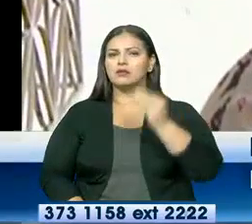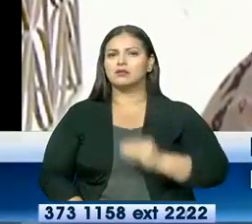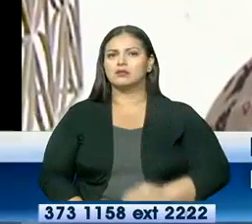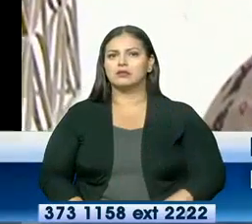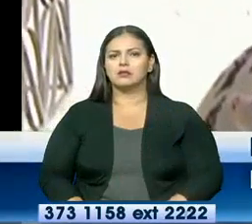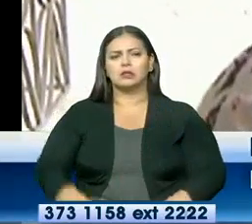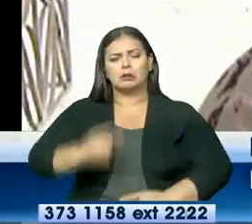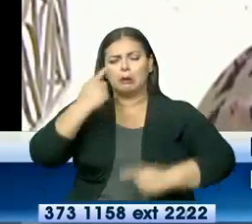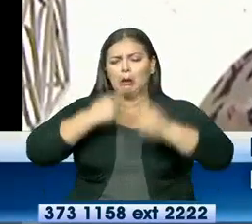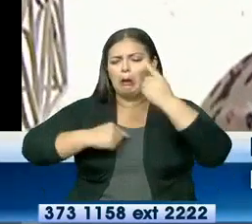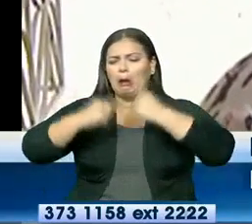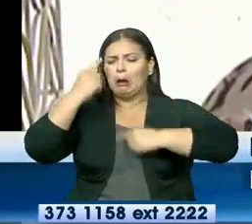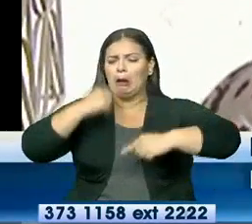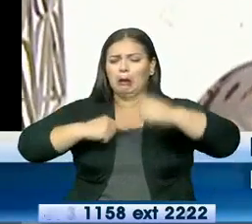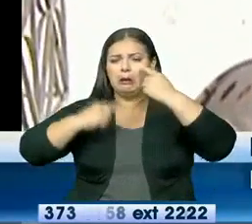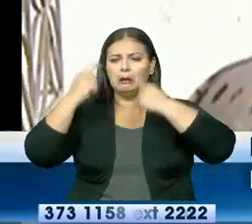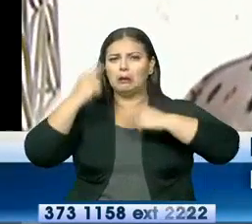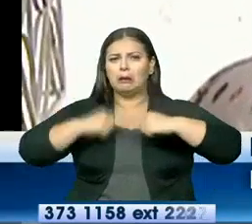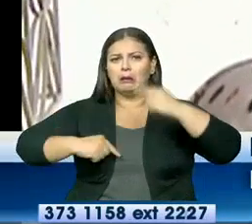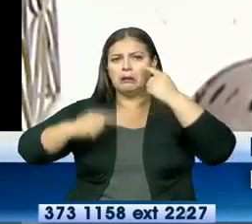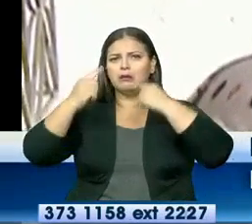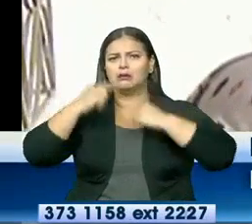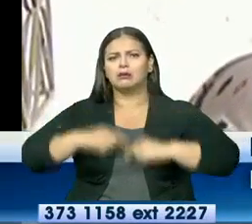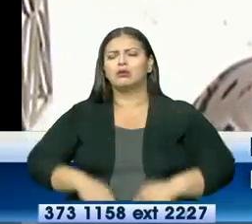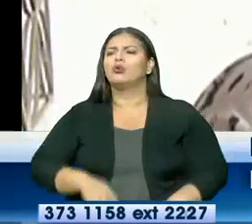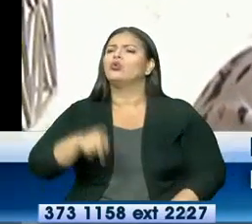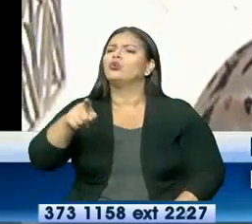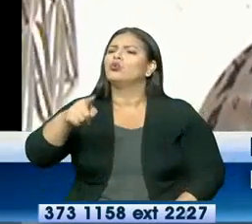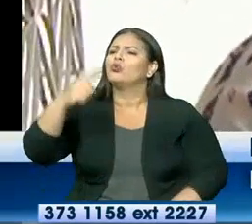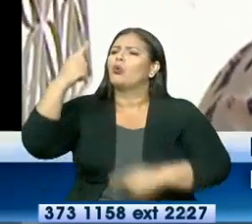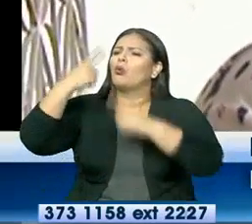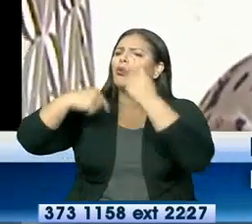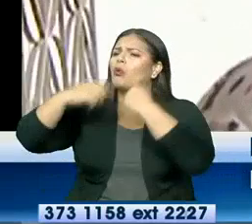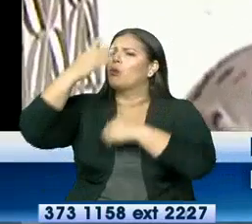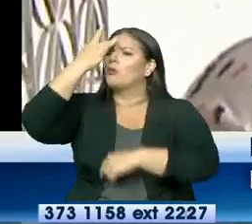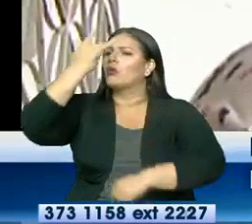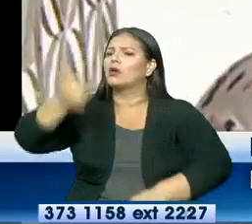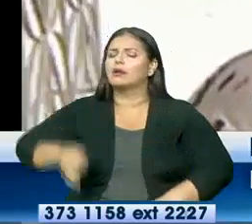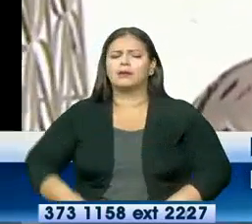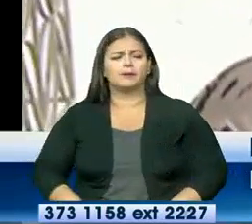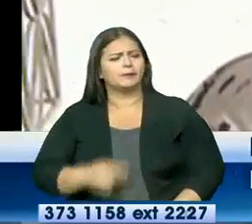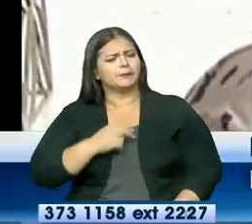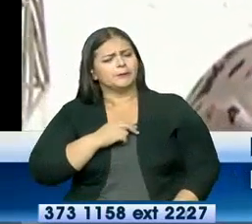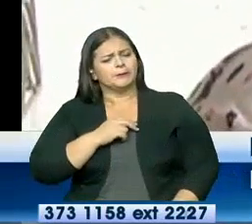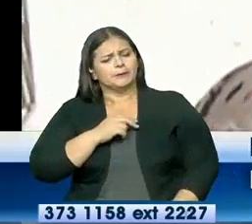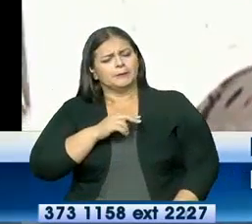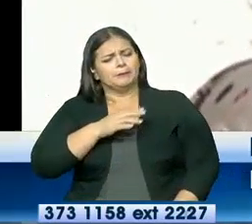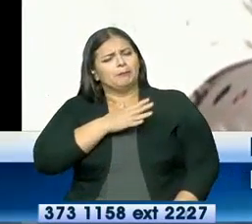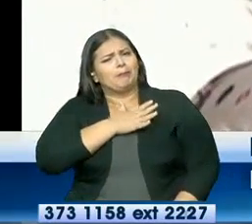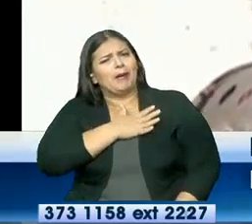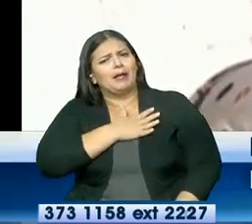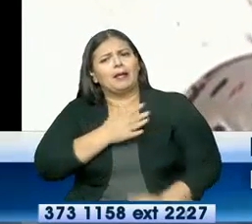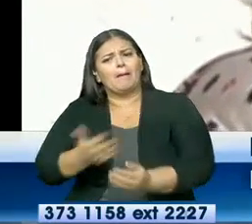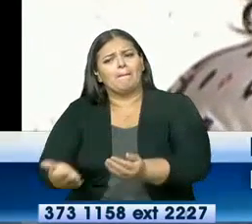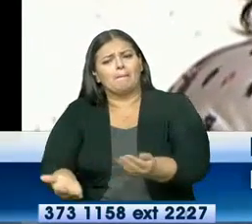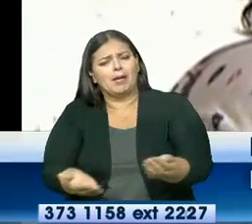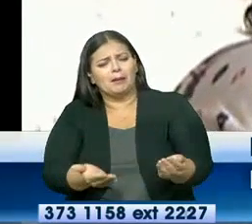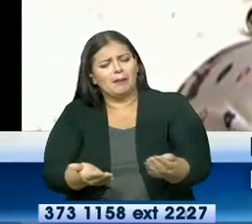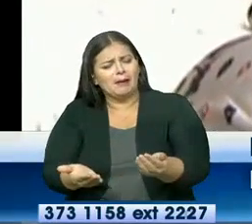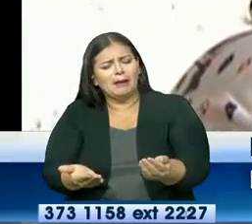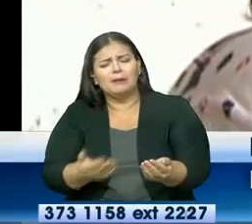camioneta. Sí. ¿Por qué? Porque me daba tanta ternura y cómo, digo, cómo puede ser una persona que haya abandonado al niño,